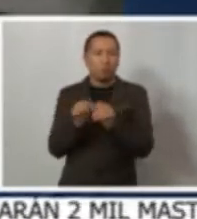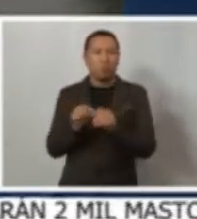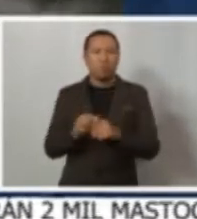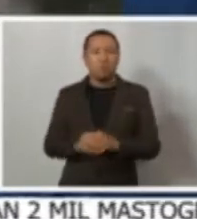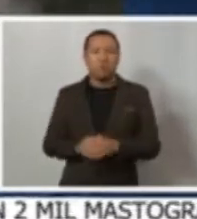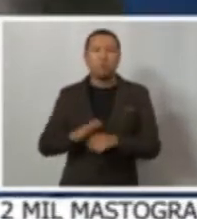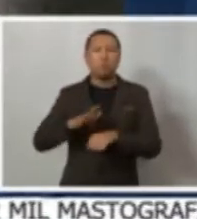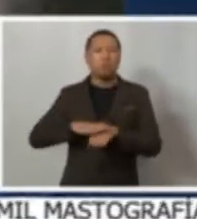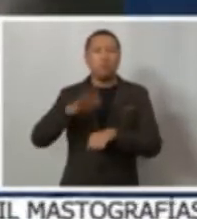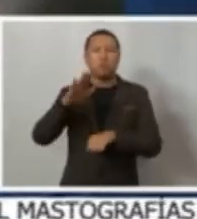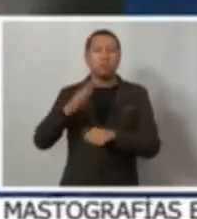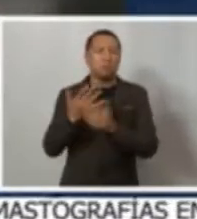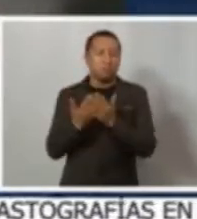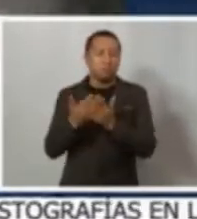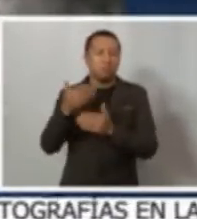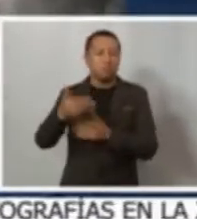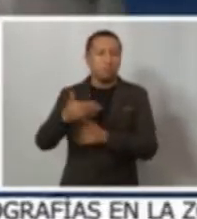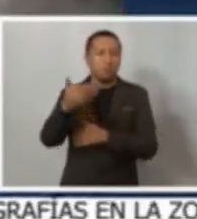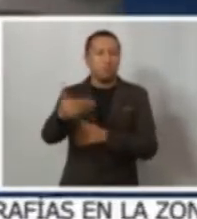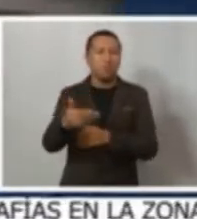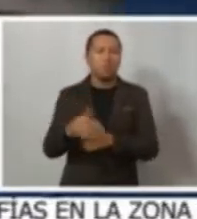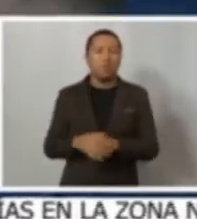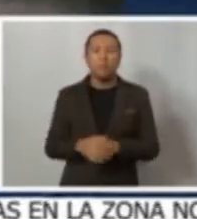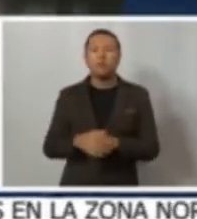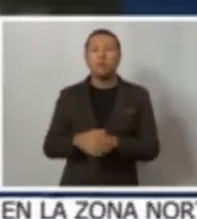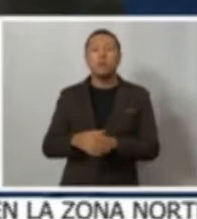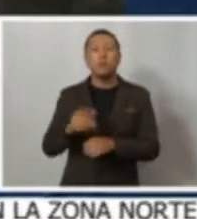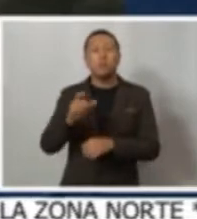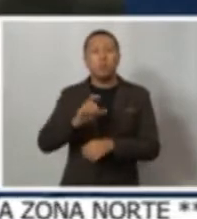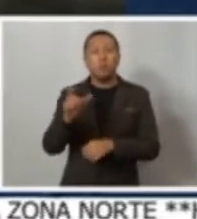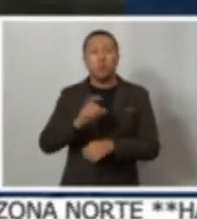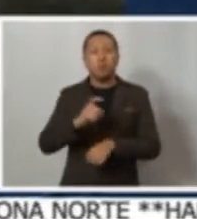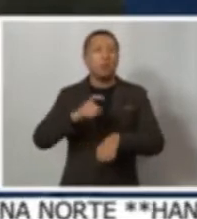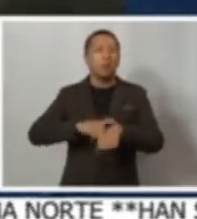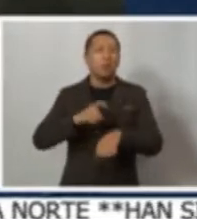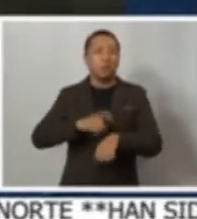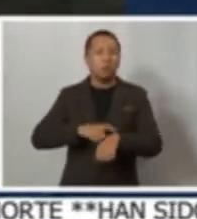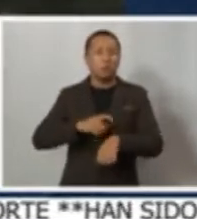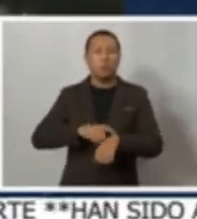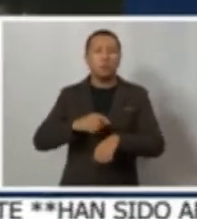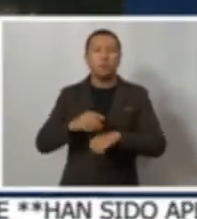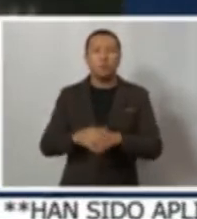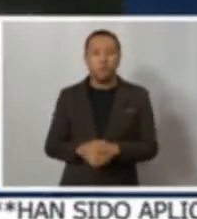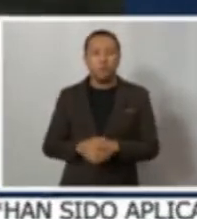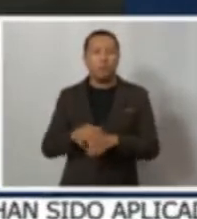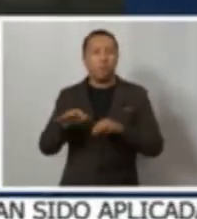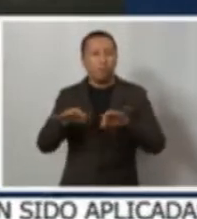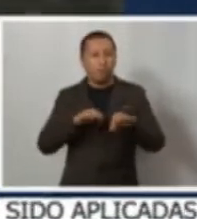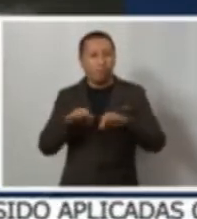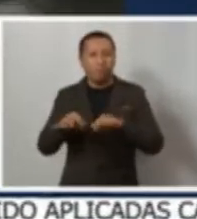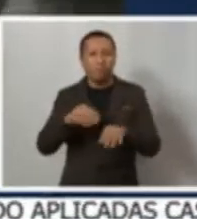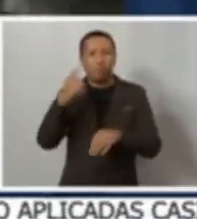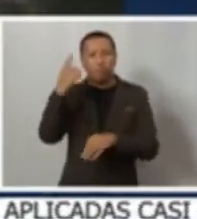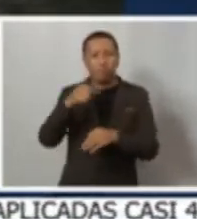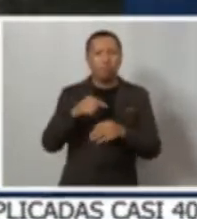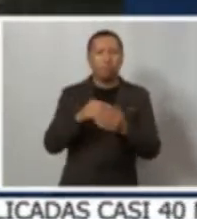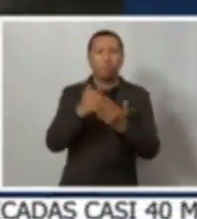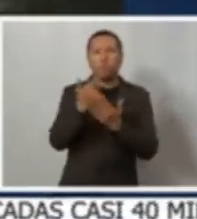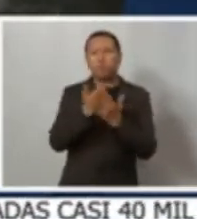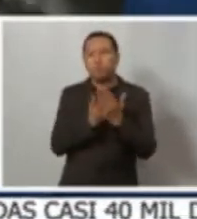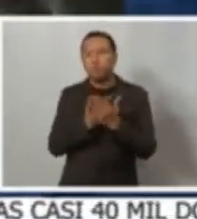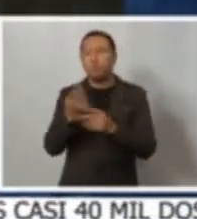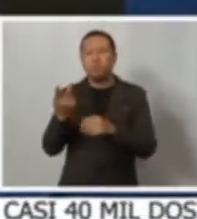estamos viendo, con lluvias. El recuento de daños y justamente también los trabajos intensos para